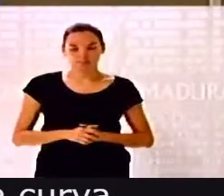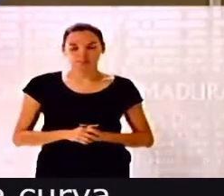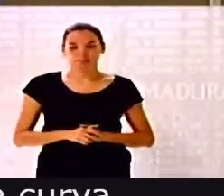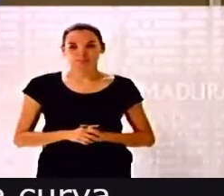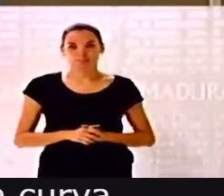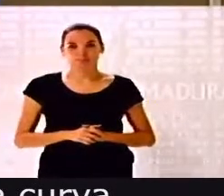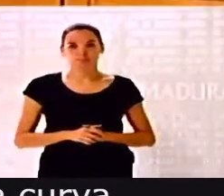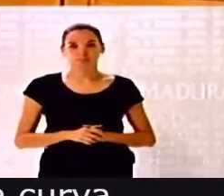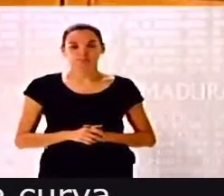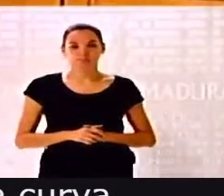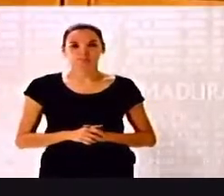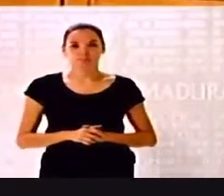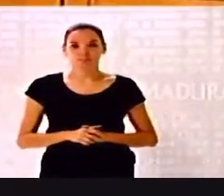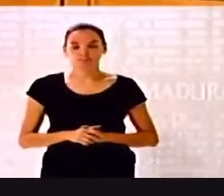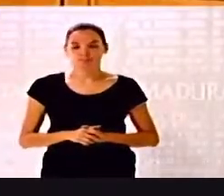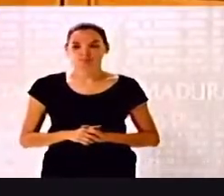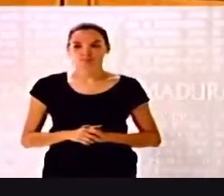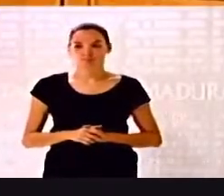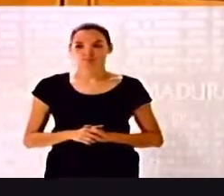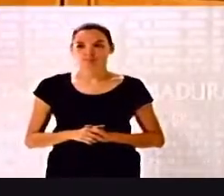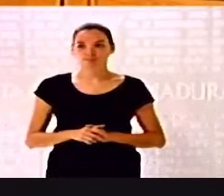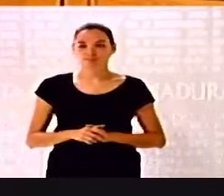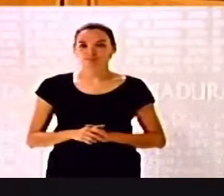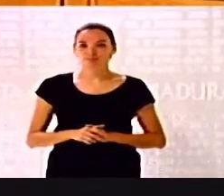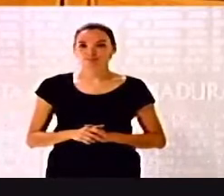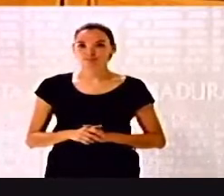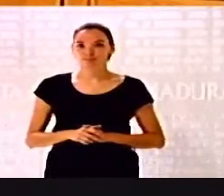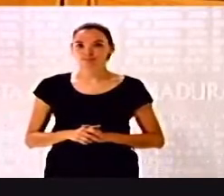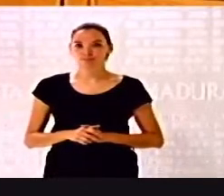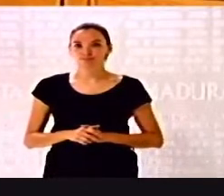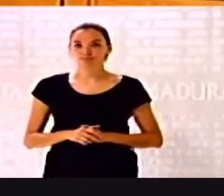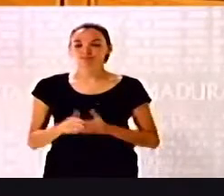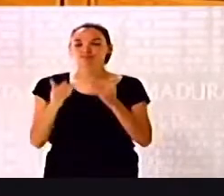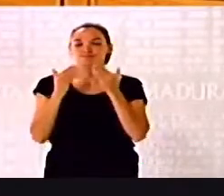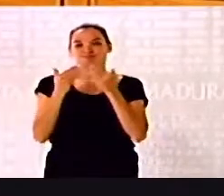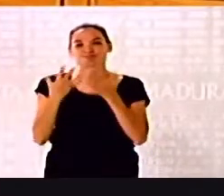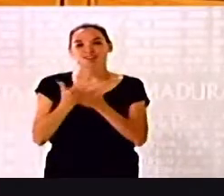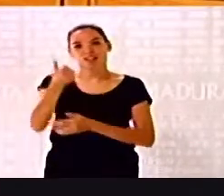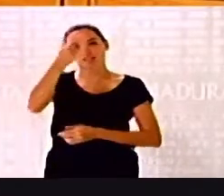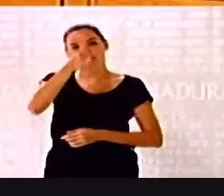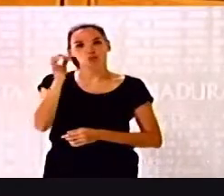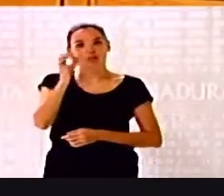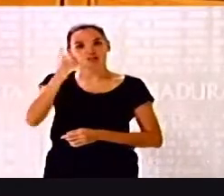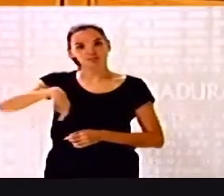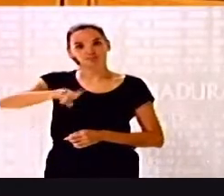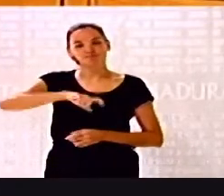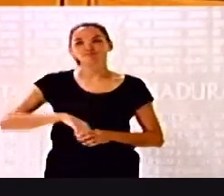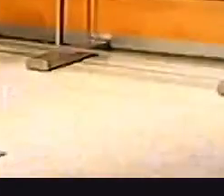Muy bien, muchas gracias a todos y a todas.